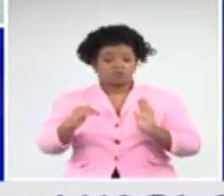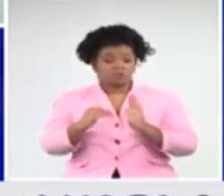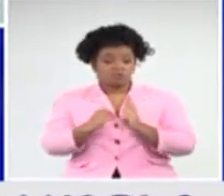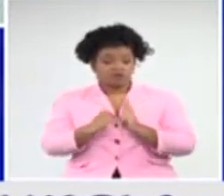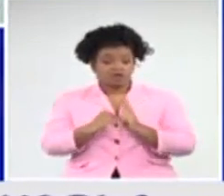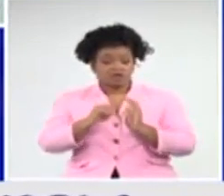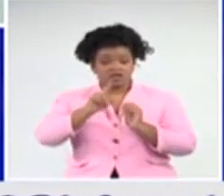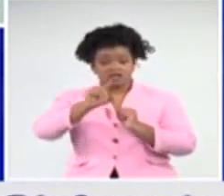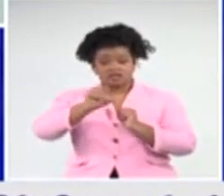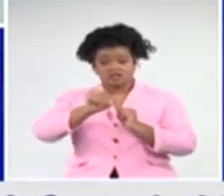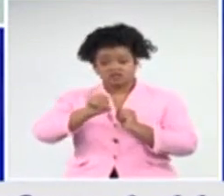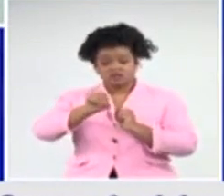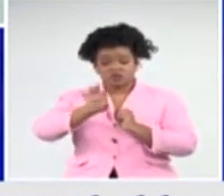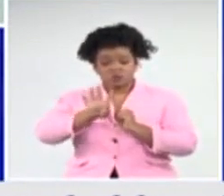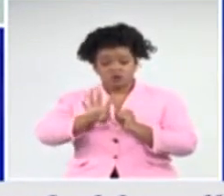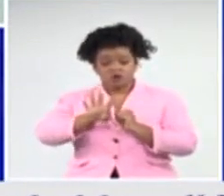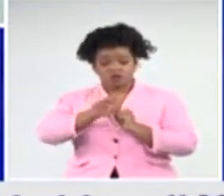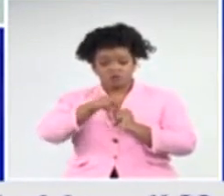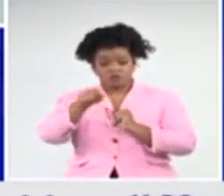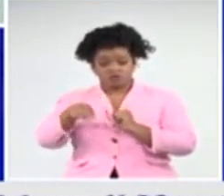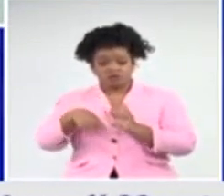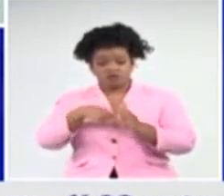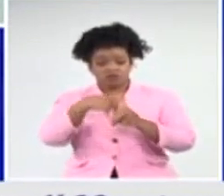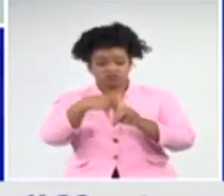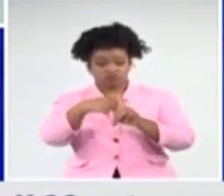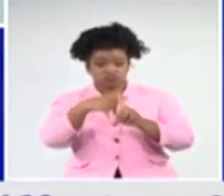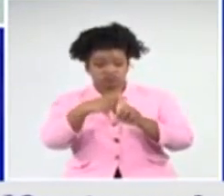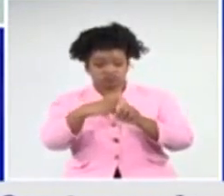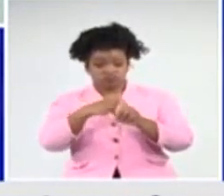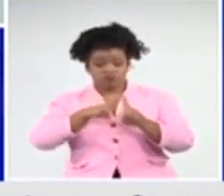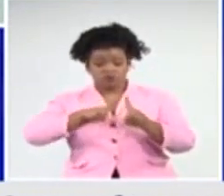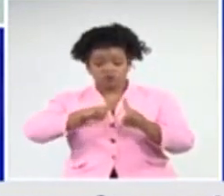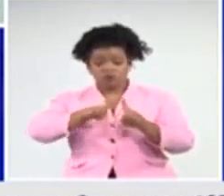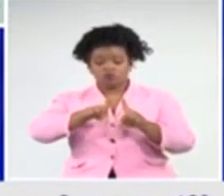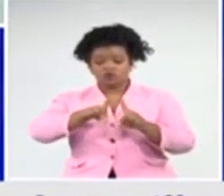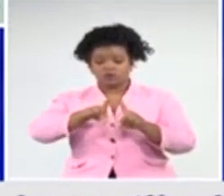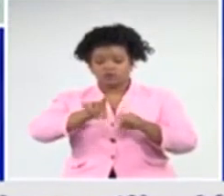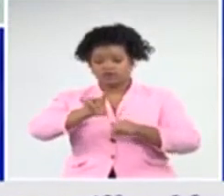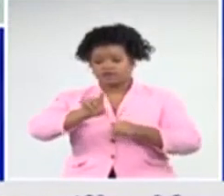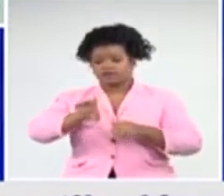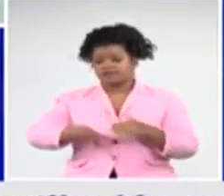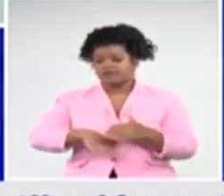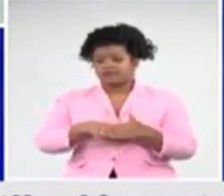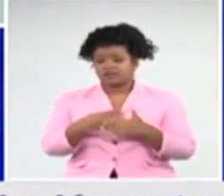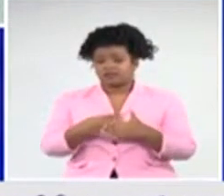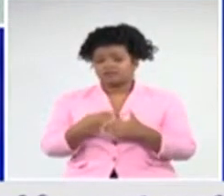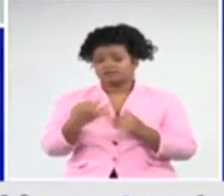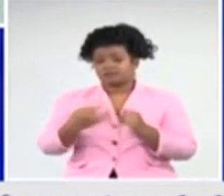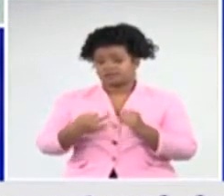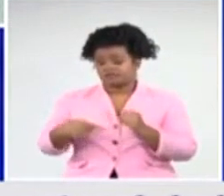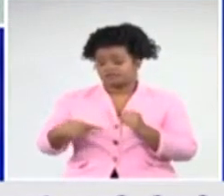134.104 casos que se han diagnosticado en los últimos 15 días, el